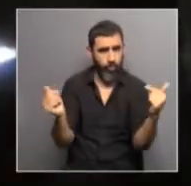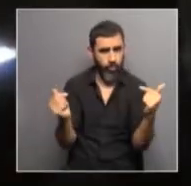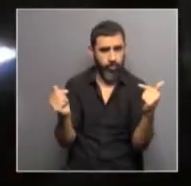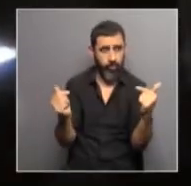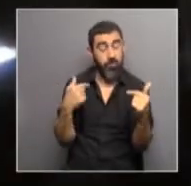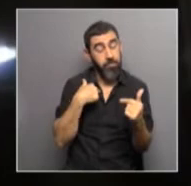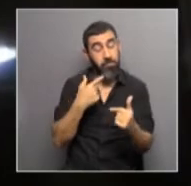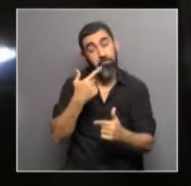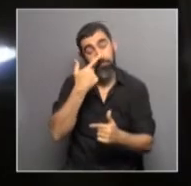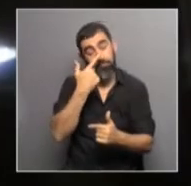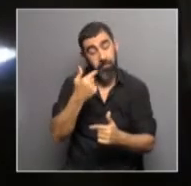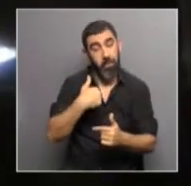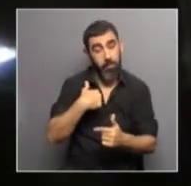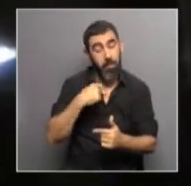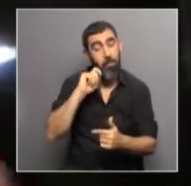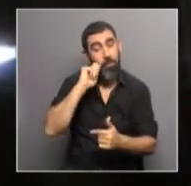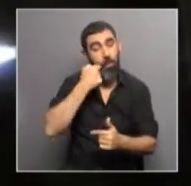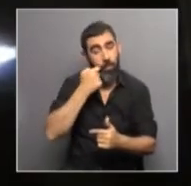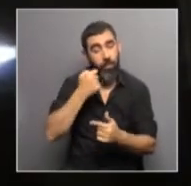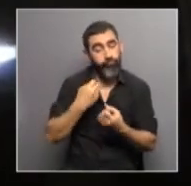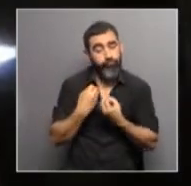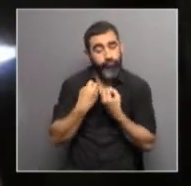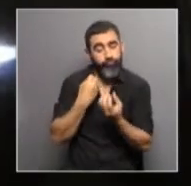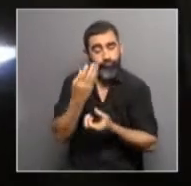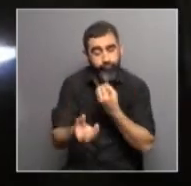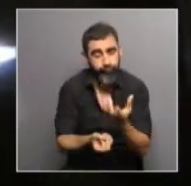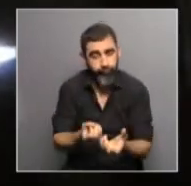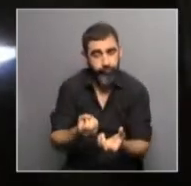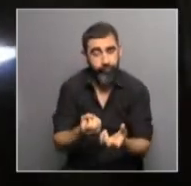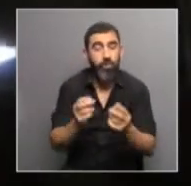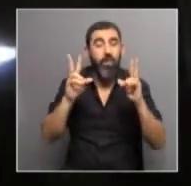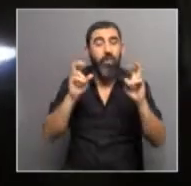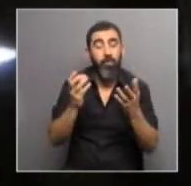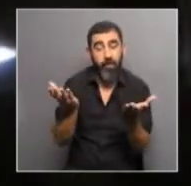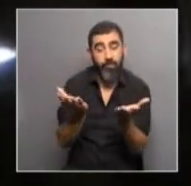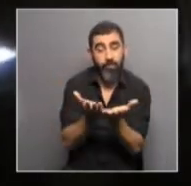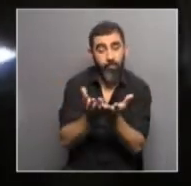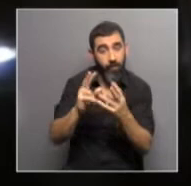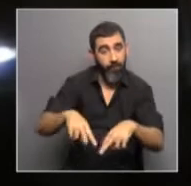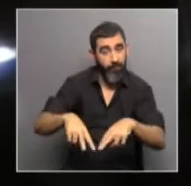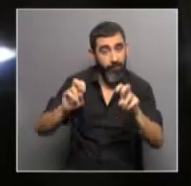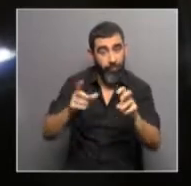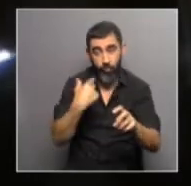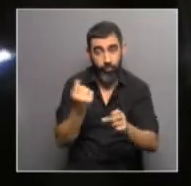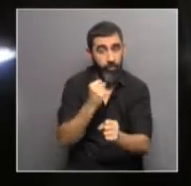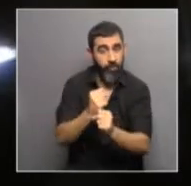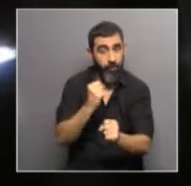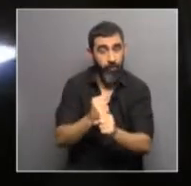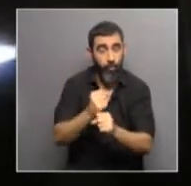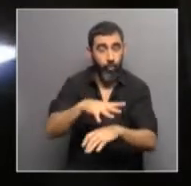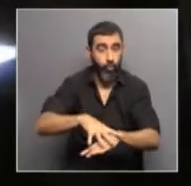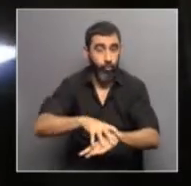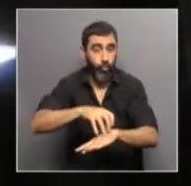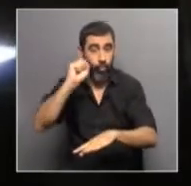me pareció interesante tratar de volcarla a los temas de estudios que estamos trabajando aquí en Suecia, en la